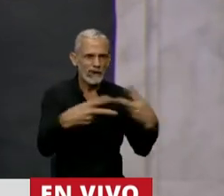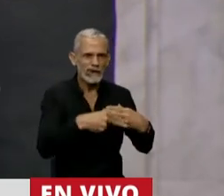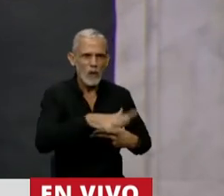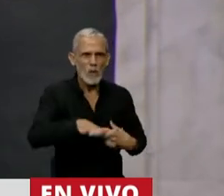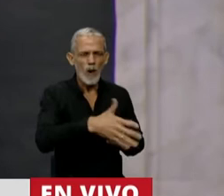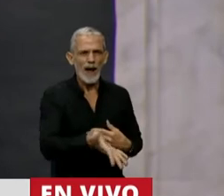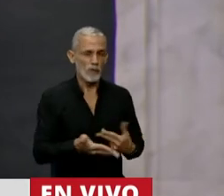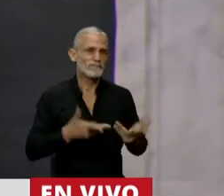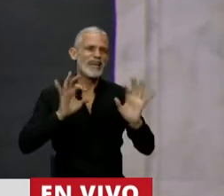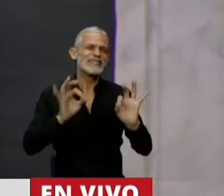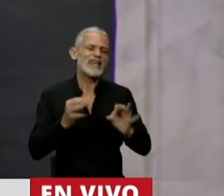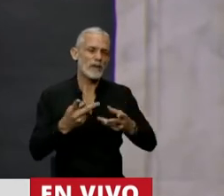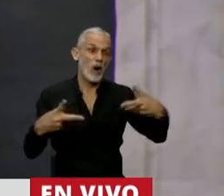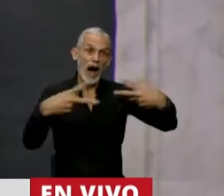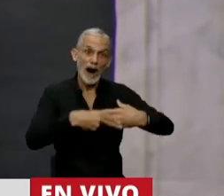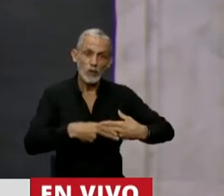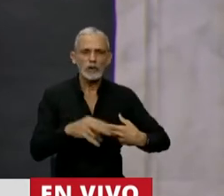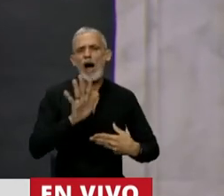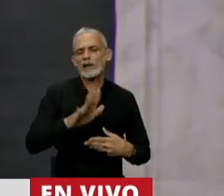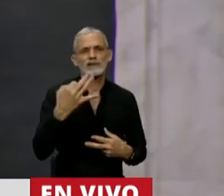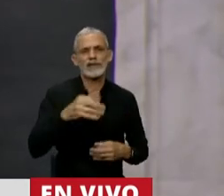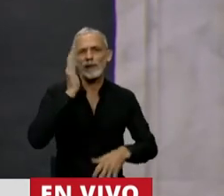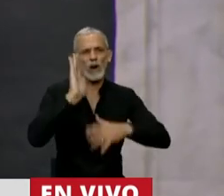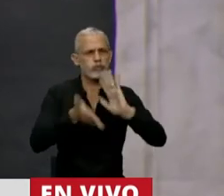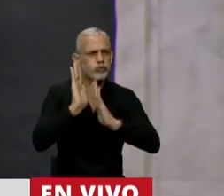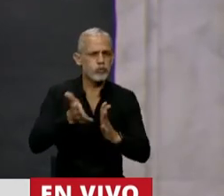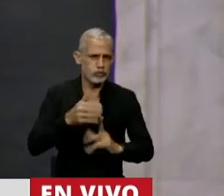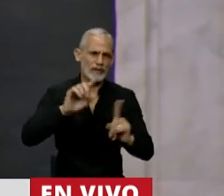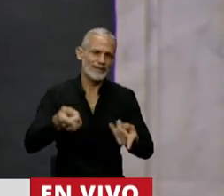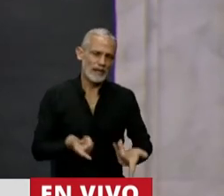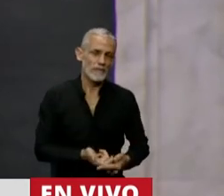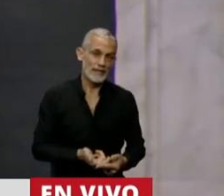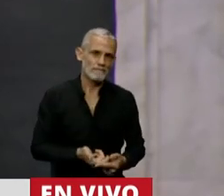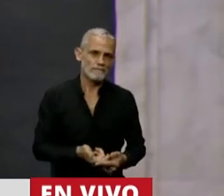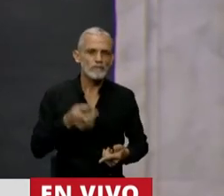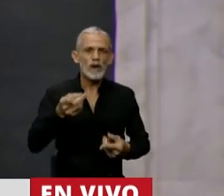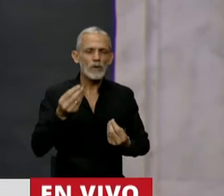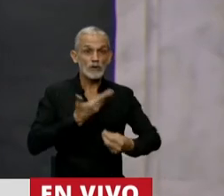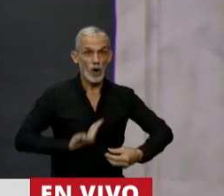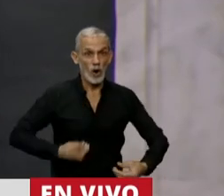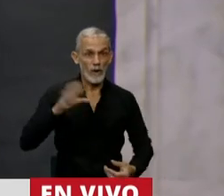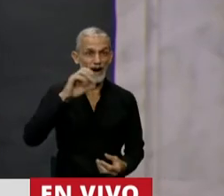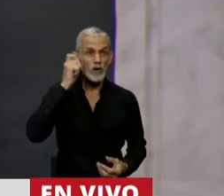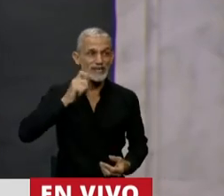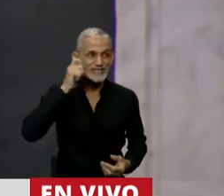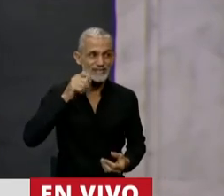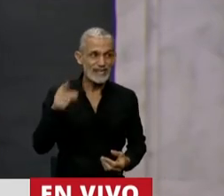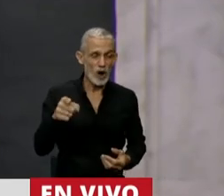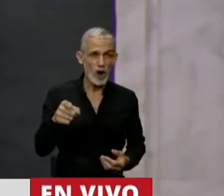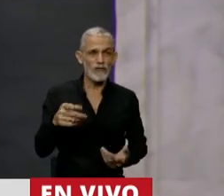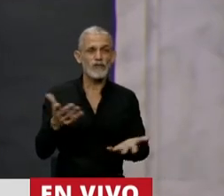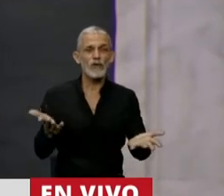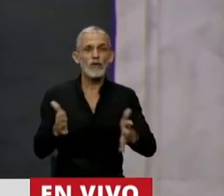el pueblo. Pero sabemos que este ajuste no cierra sin represión y por eso el gobernador Kicillof, junto